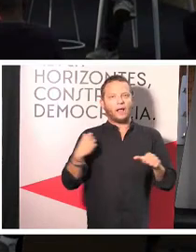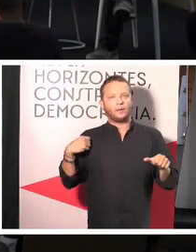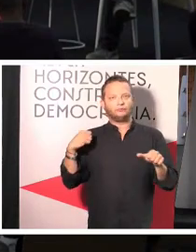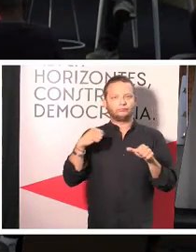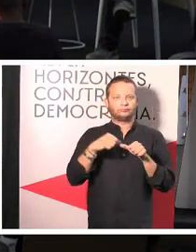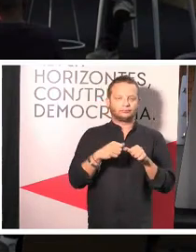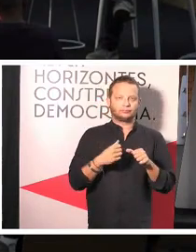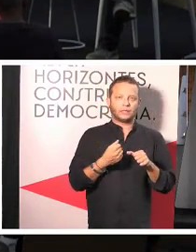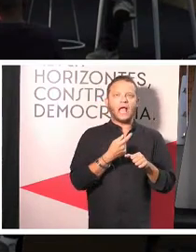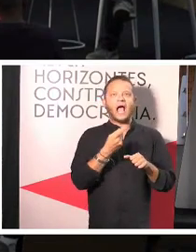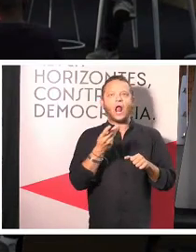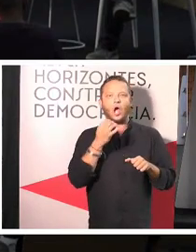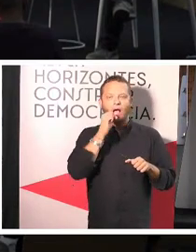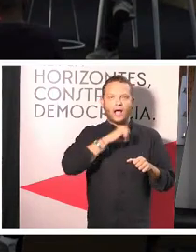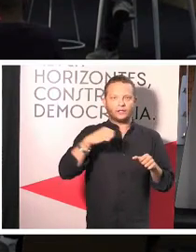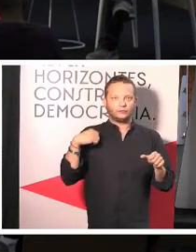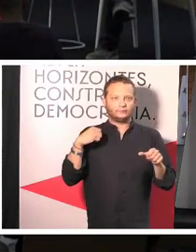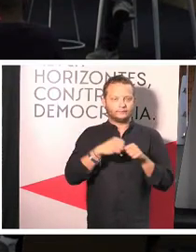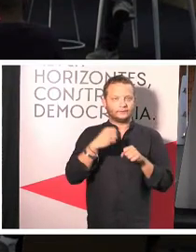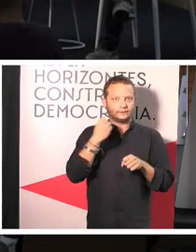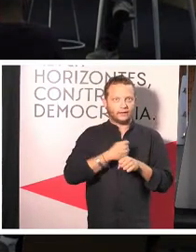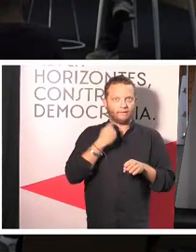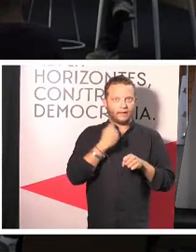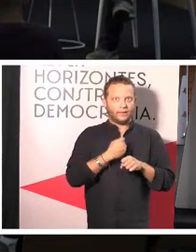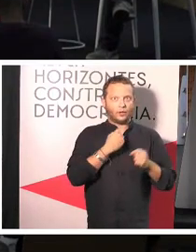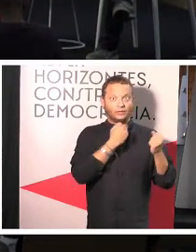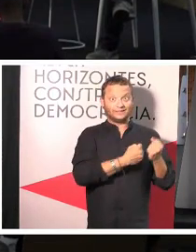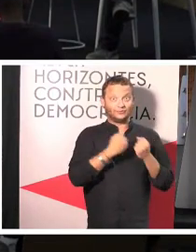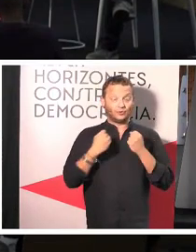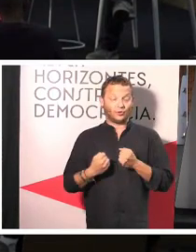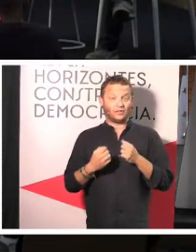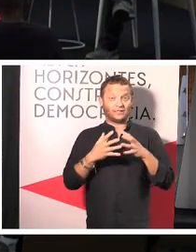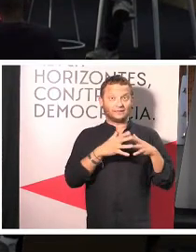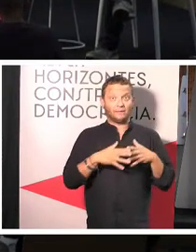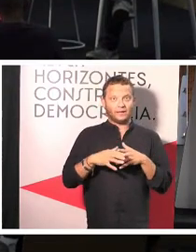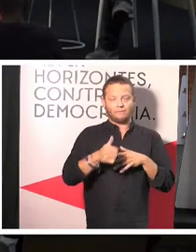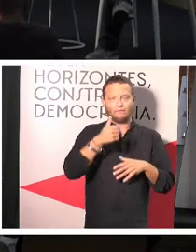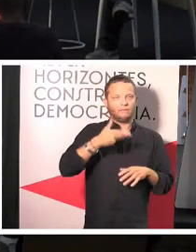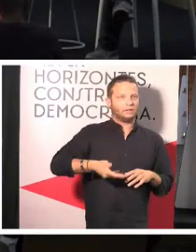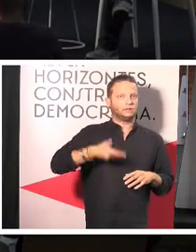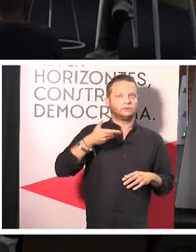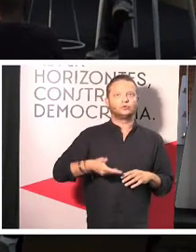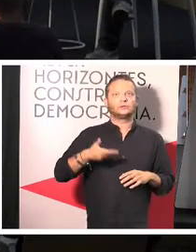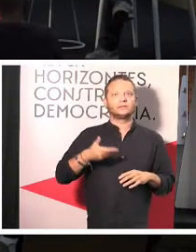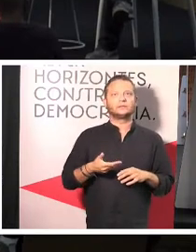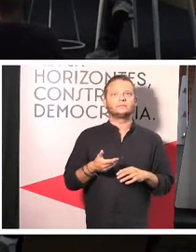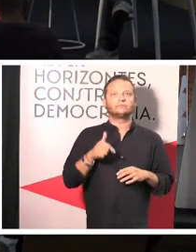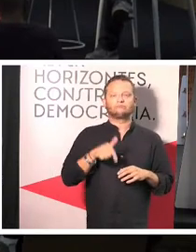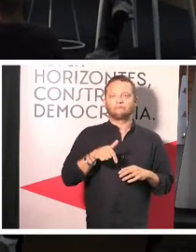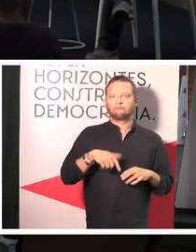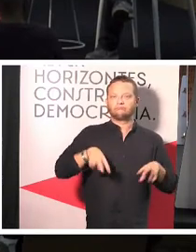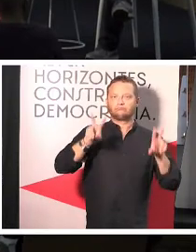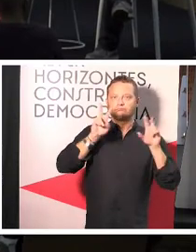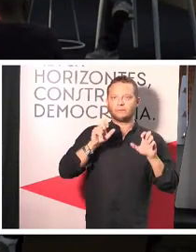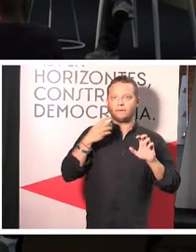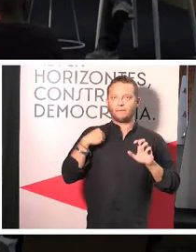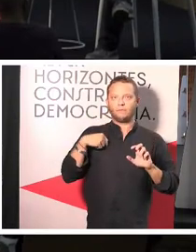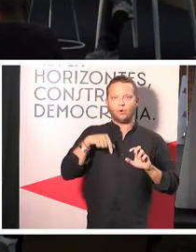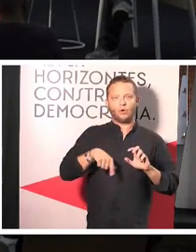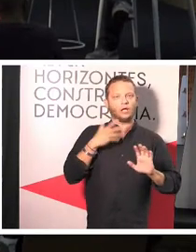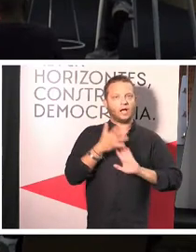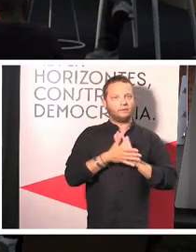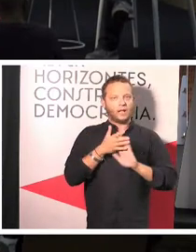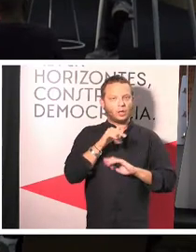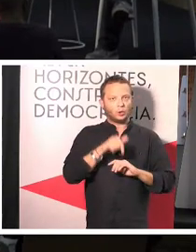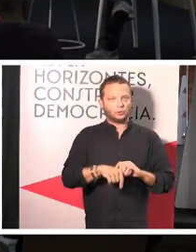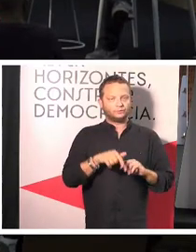hace varios años en algunas de las instituciones norteamericanas más relevantes de este tema que estamos